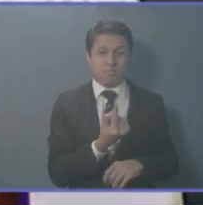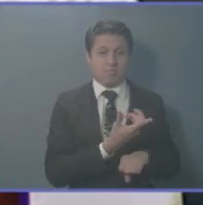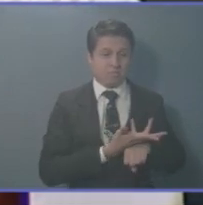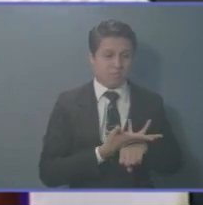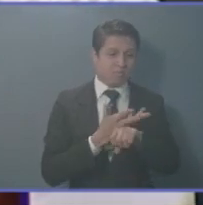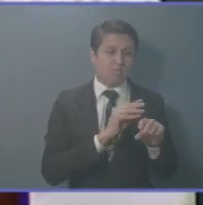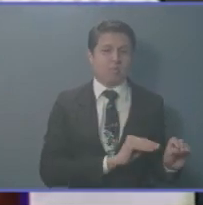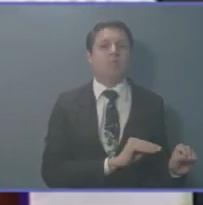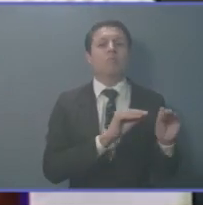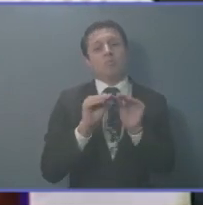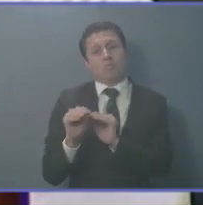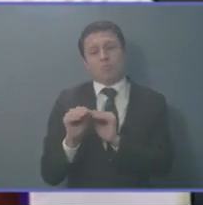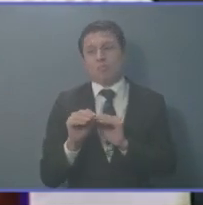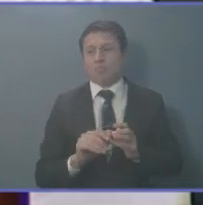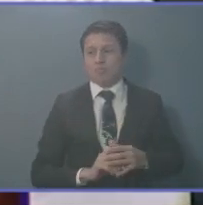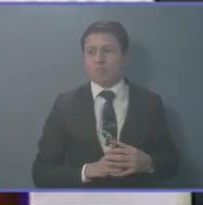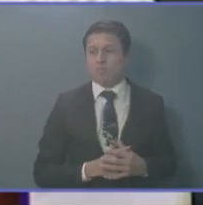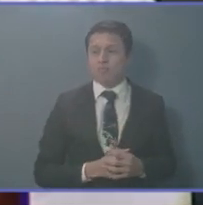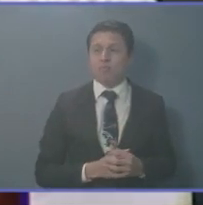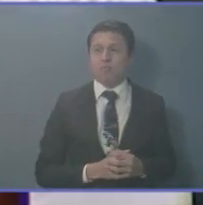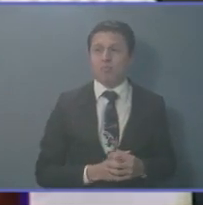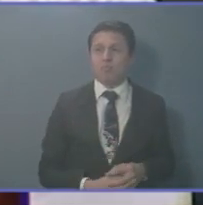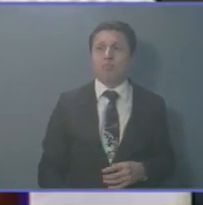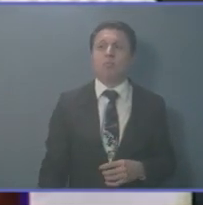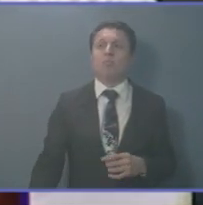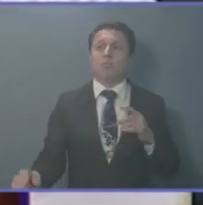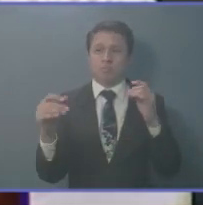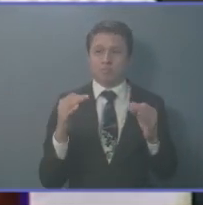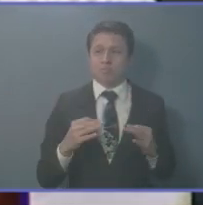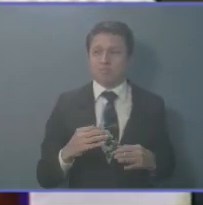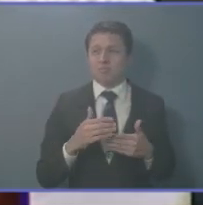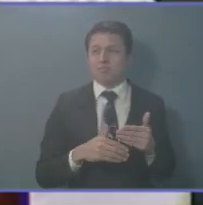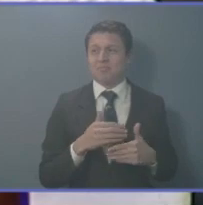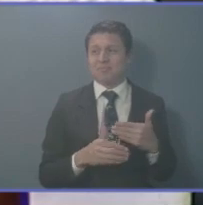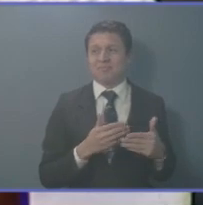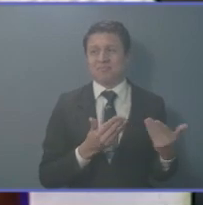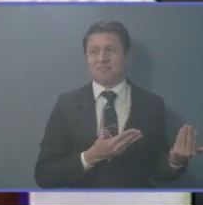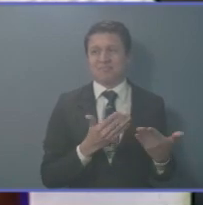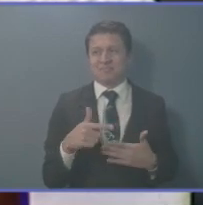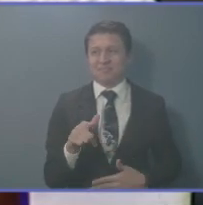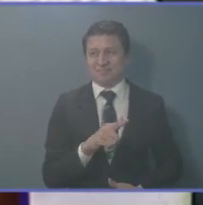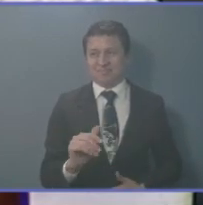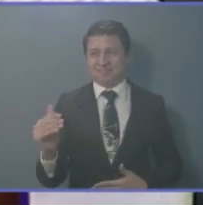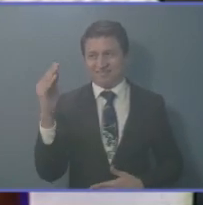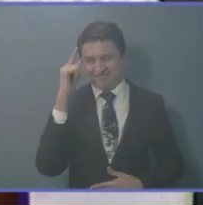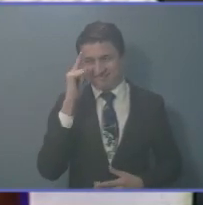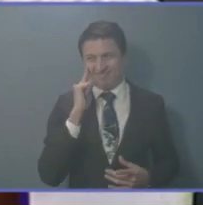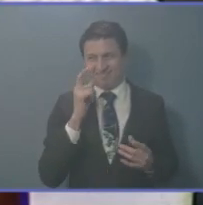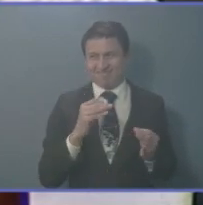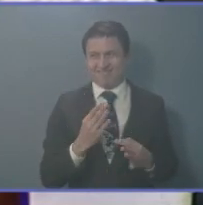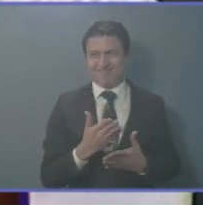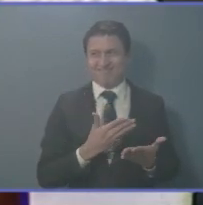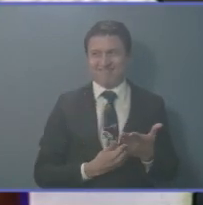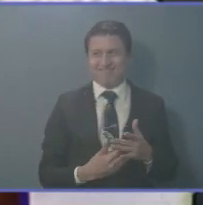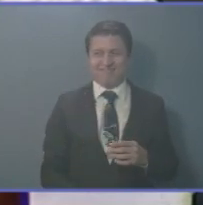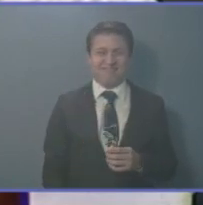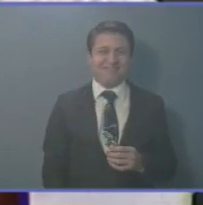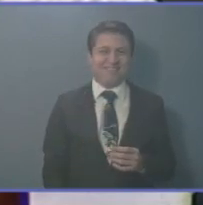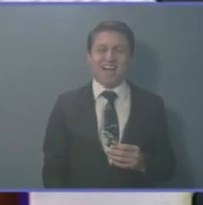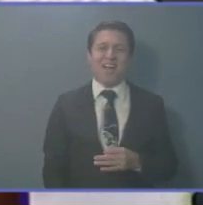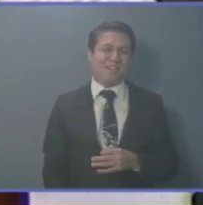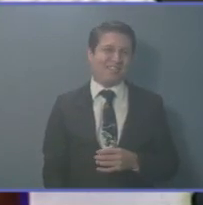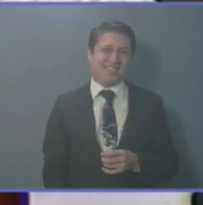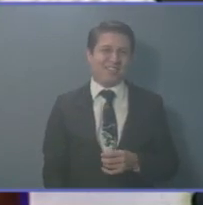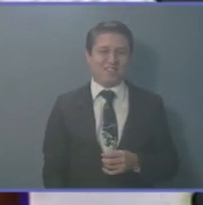al establecimiento de evaluaciones médicas que se trate, el personal debidamente autorizado por el Ministerio de Salud realizará dentro del término de 12 horas